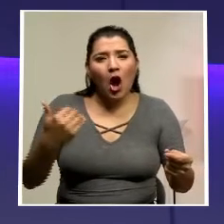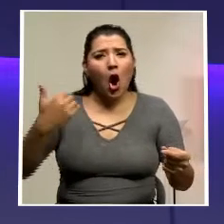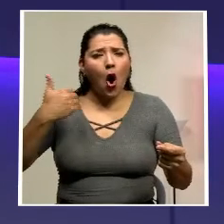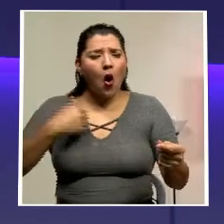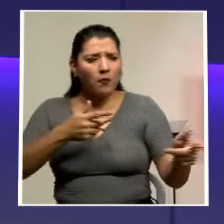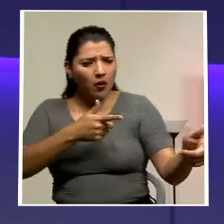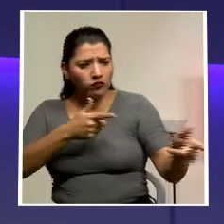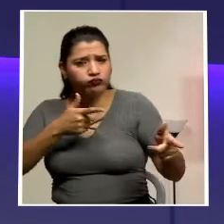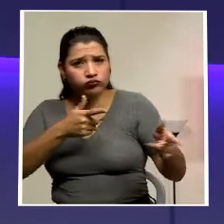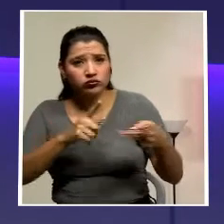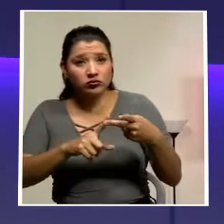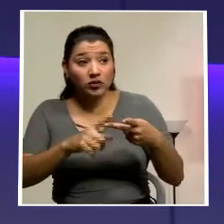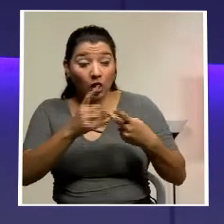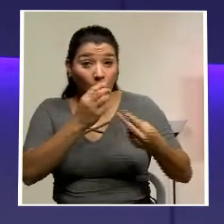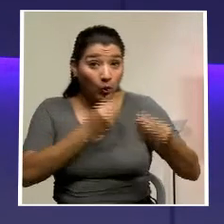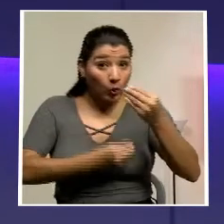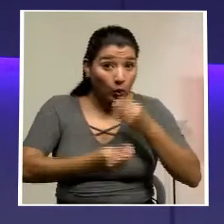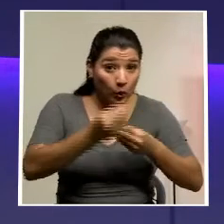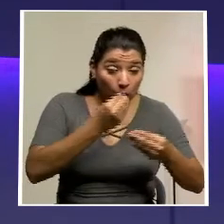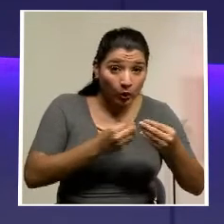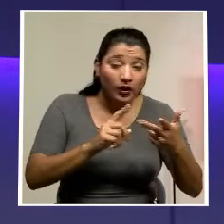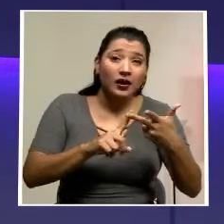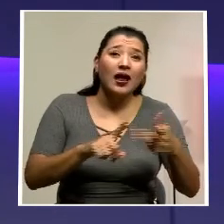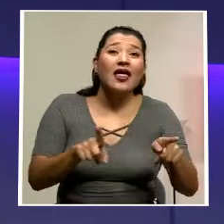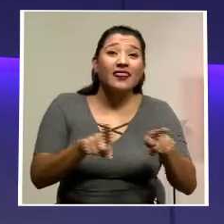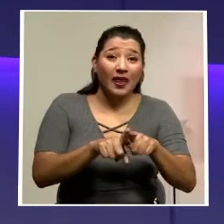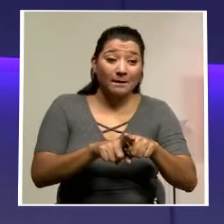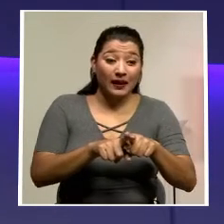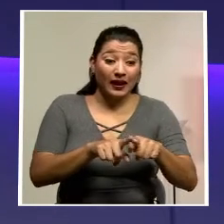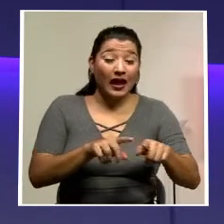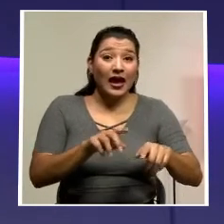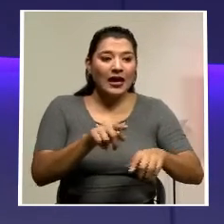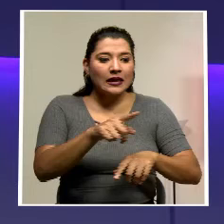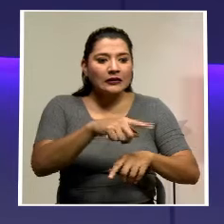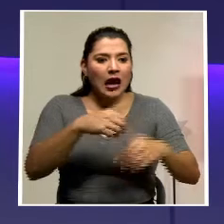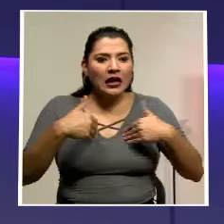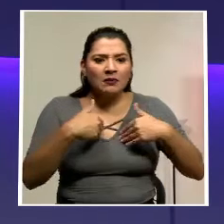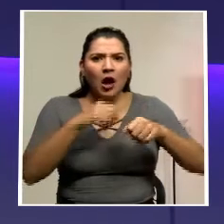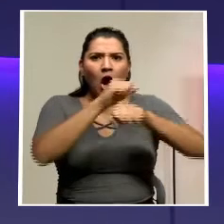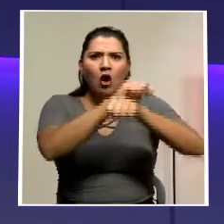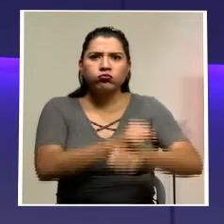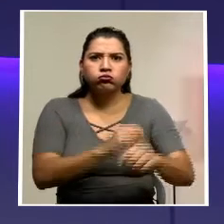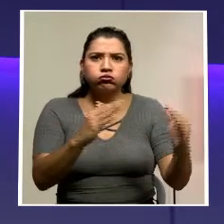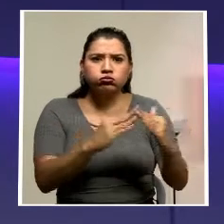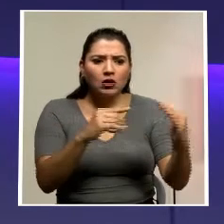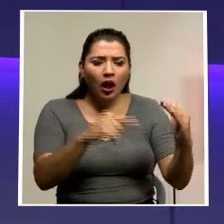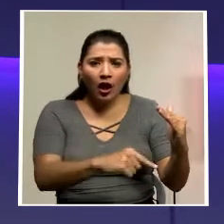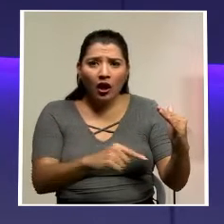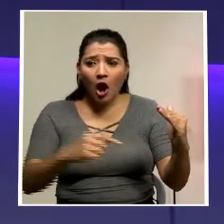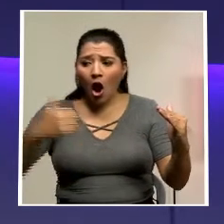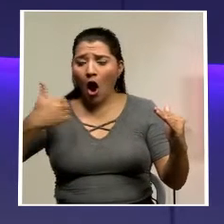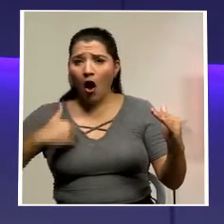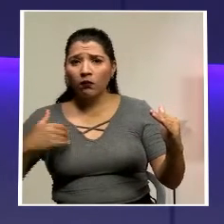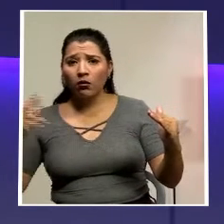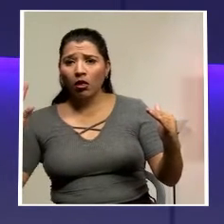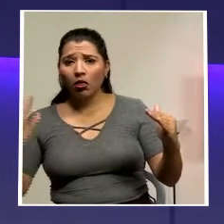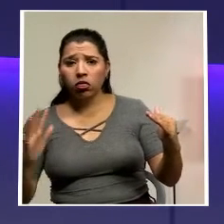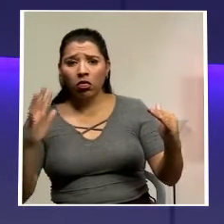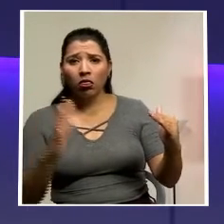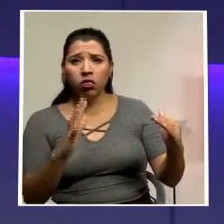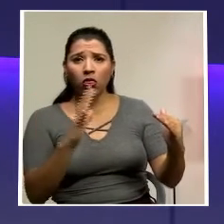del consumo y del desplazamiento de sus hábitats naturales. En el norte de Costa